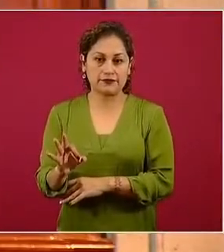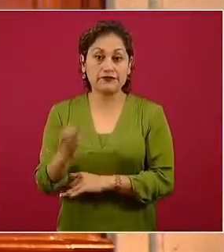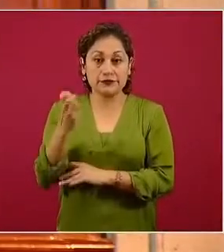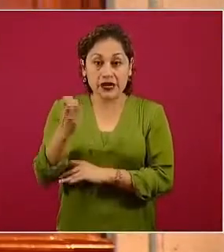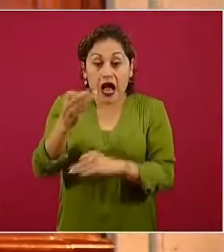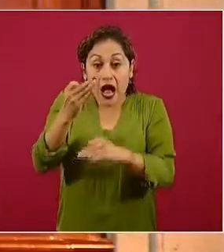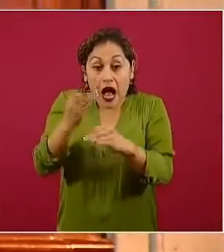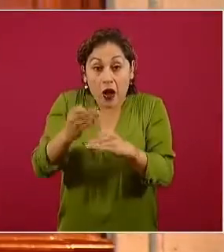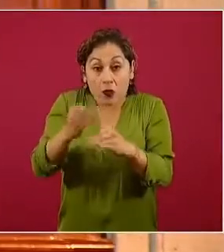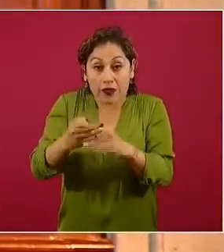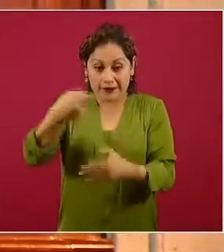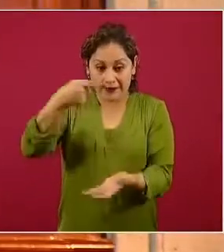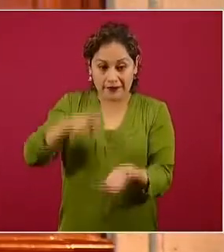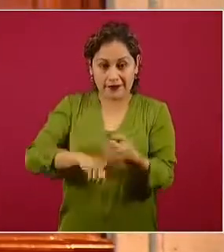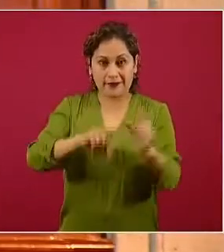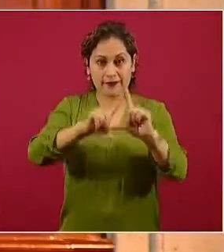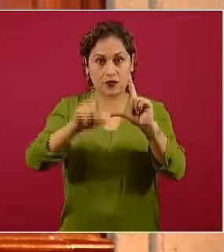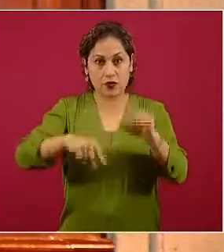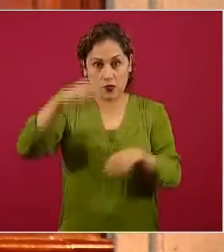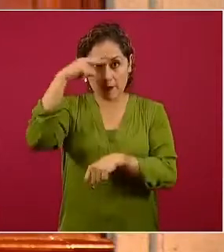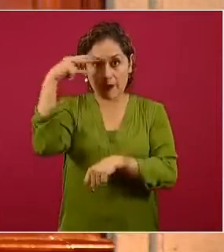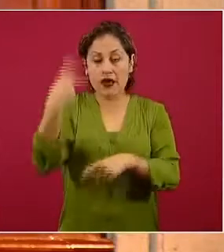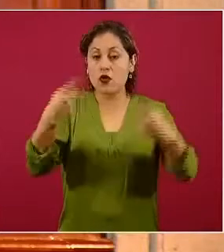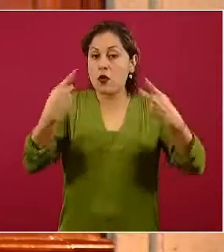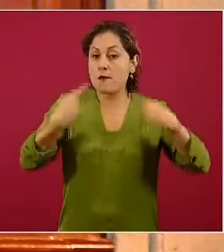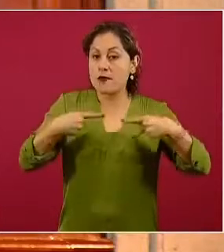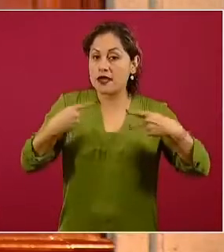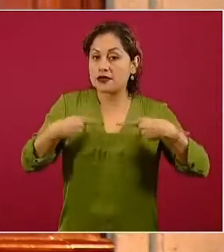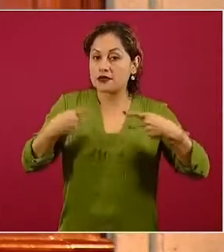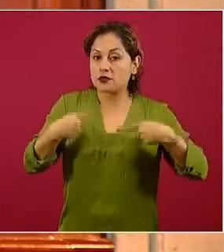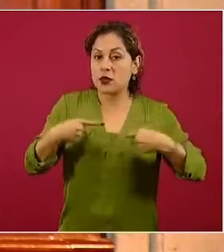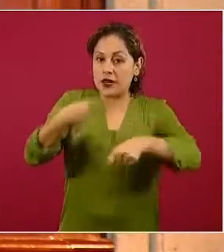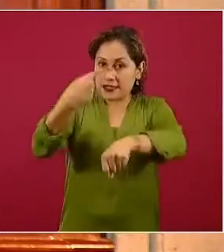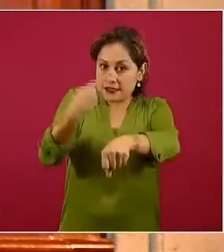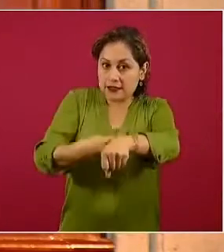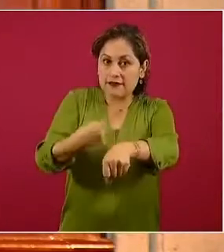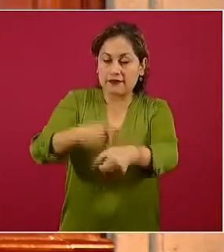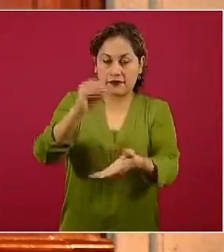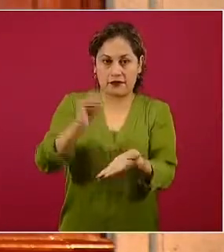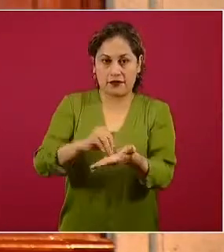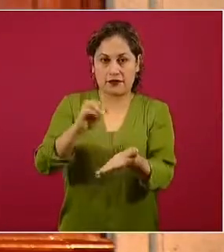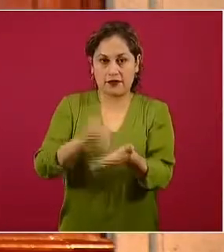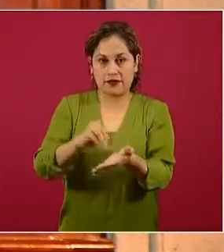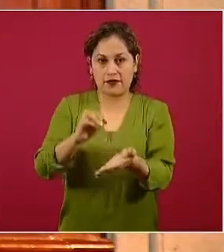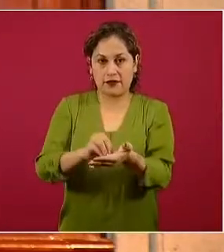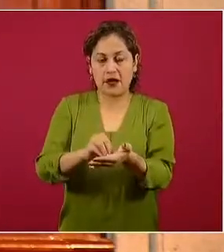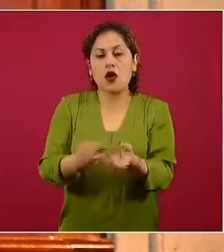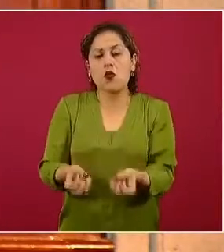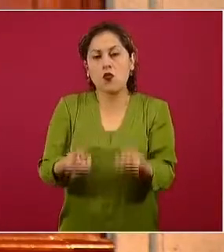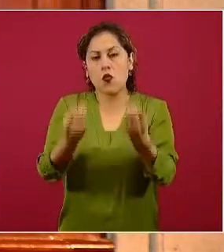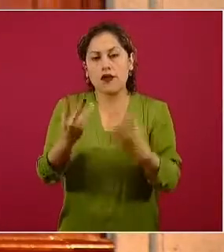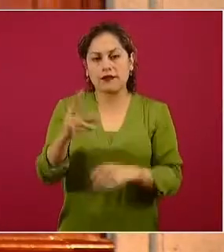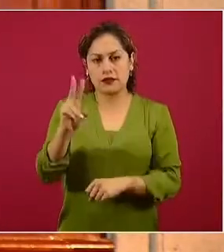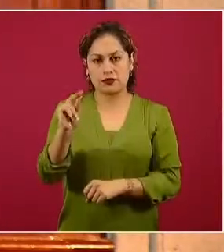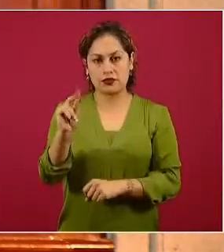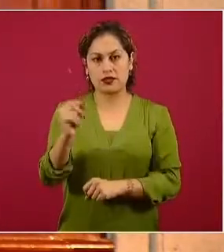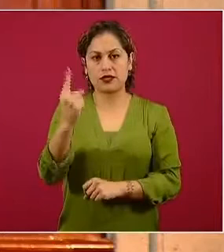epidemia activa en México. Decimos que es la epidemia activa porque es precisamente el grupo de personas, es decir,